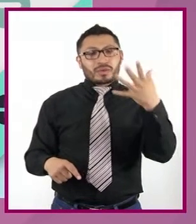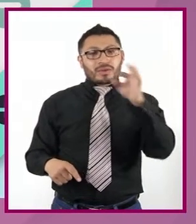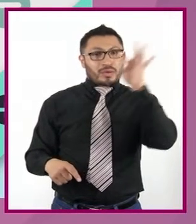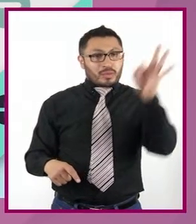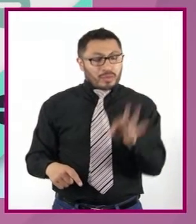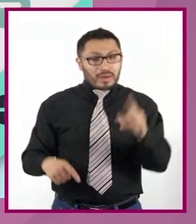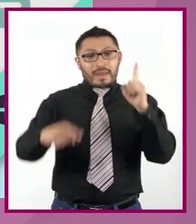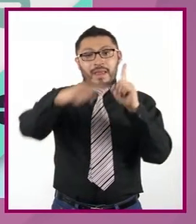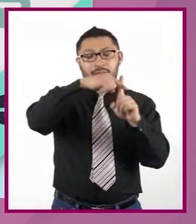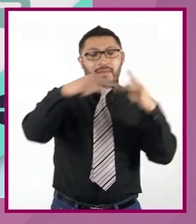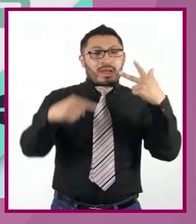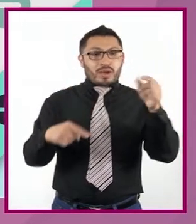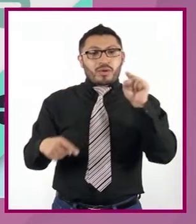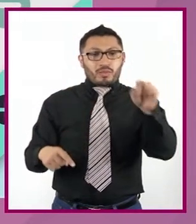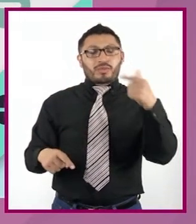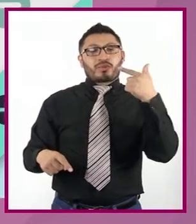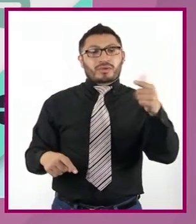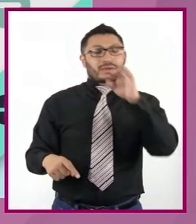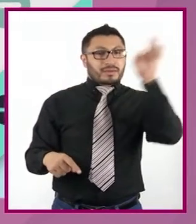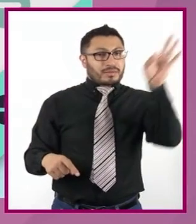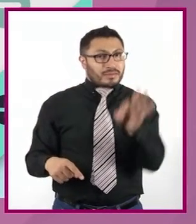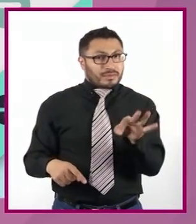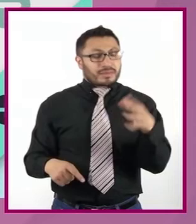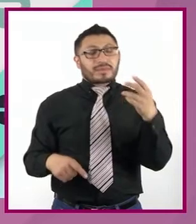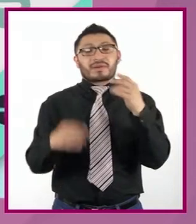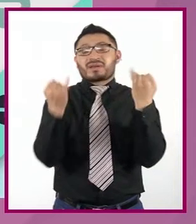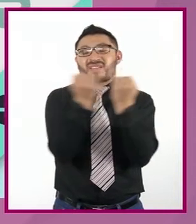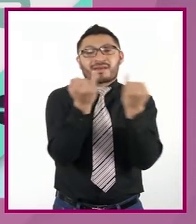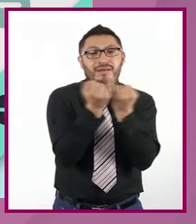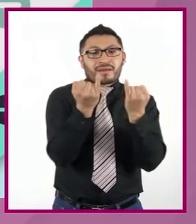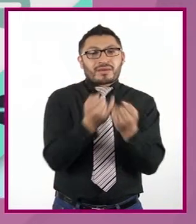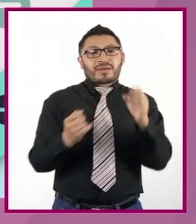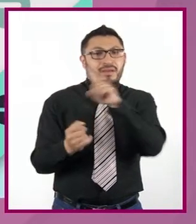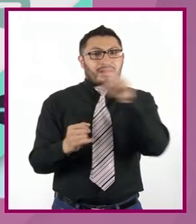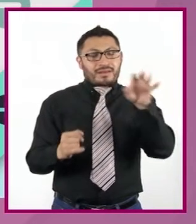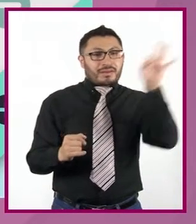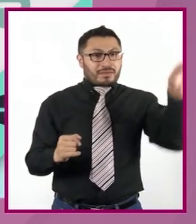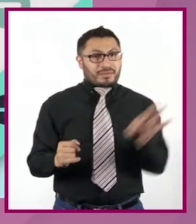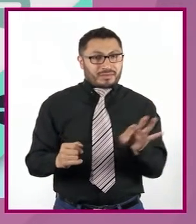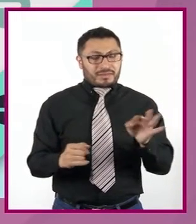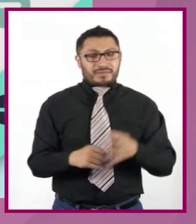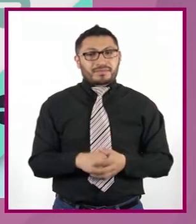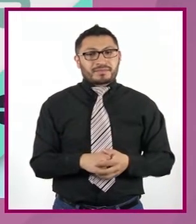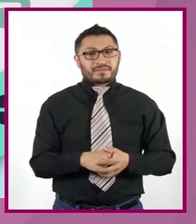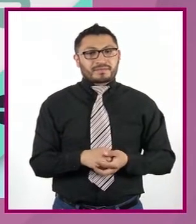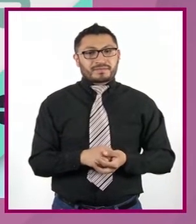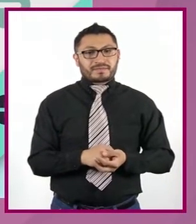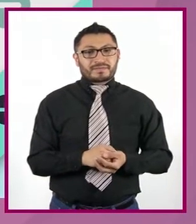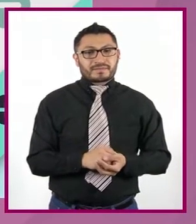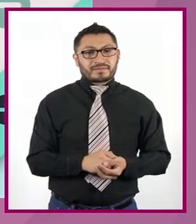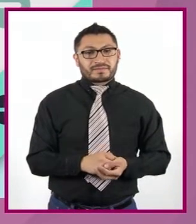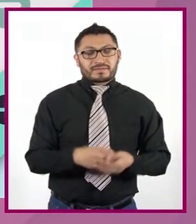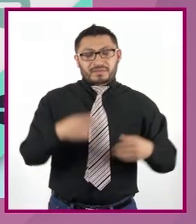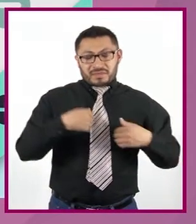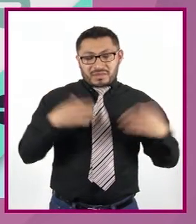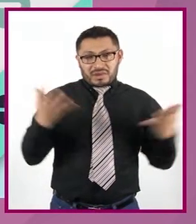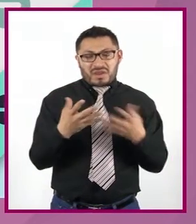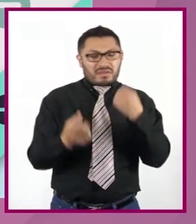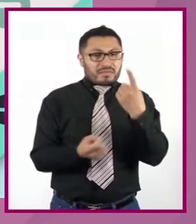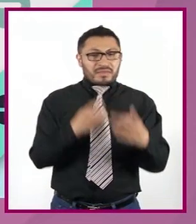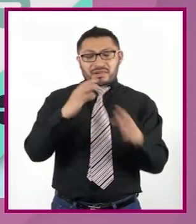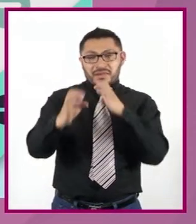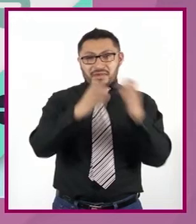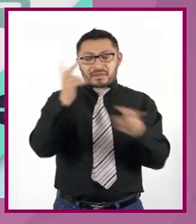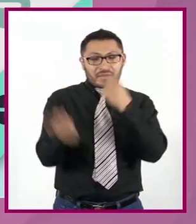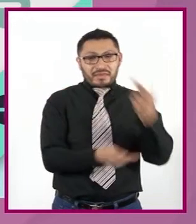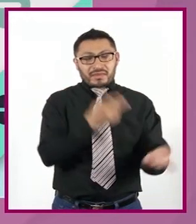25.5% más 8.7% es igual a 100%. Yo hice algunas encuestas a